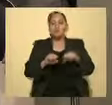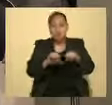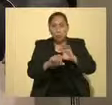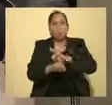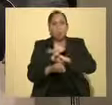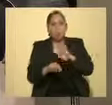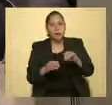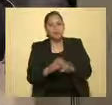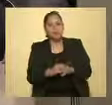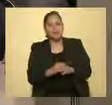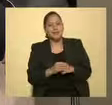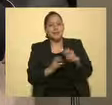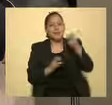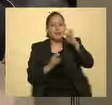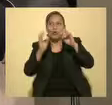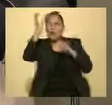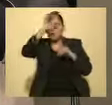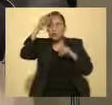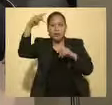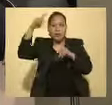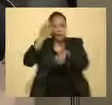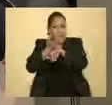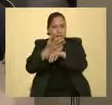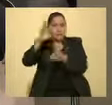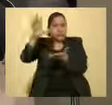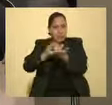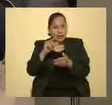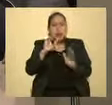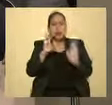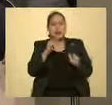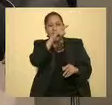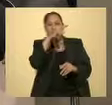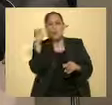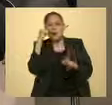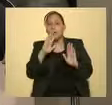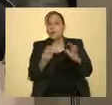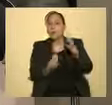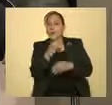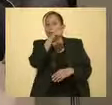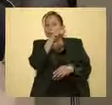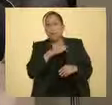una cultura que traen de Estados Unidos, pero de verdad ya hay una en Guadalajara y está